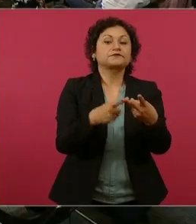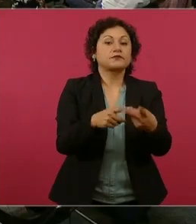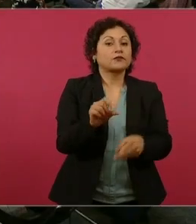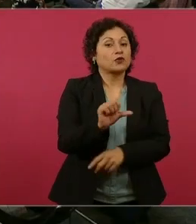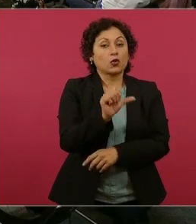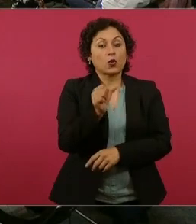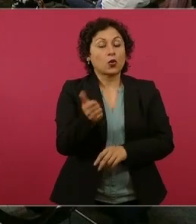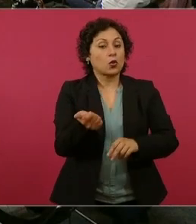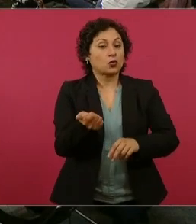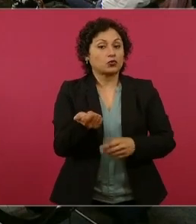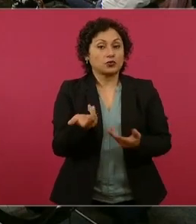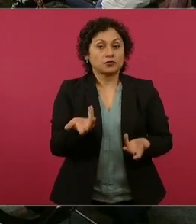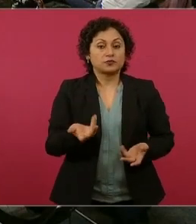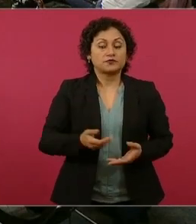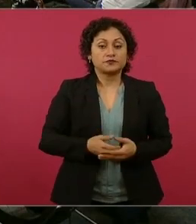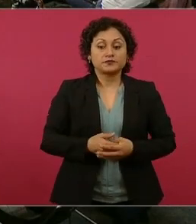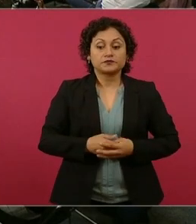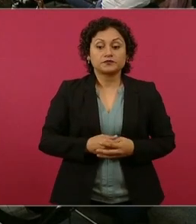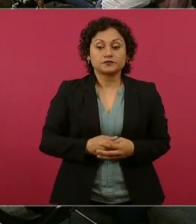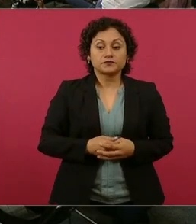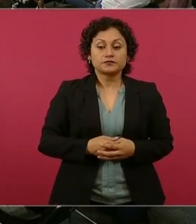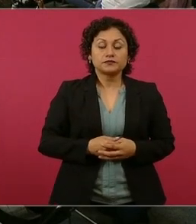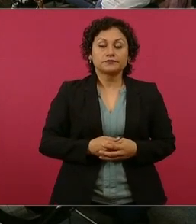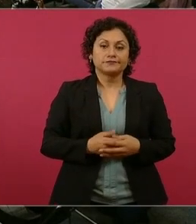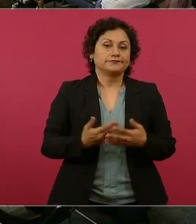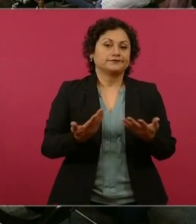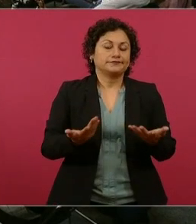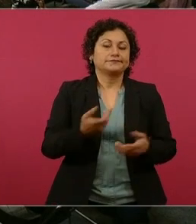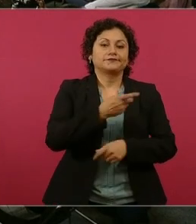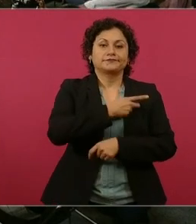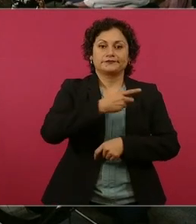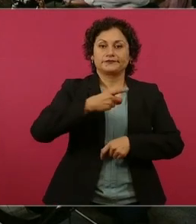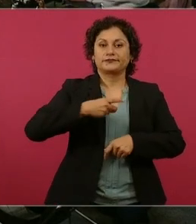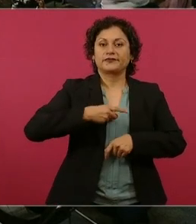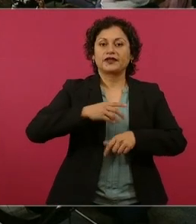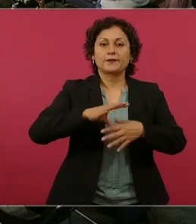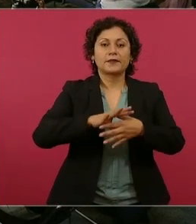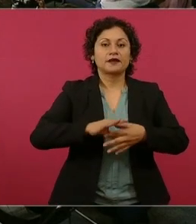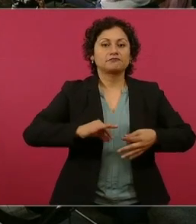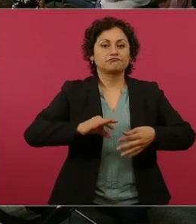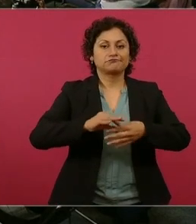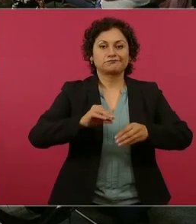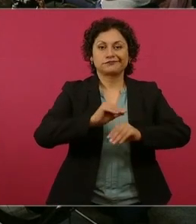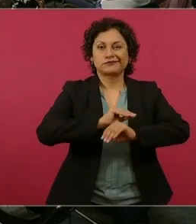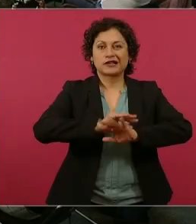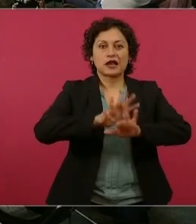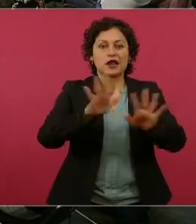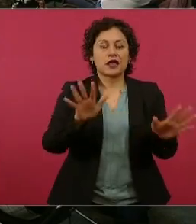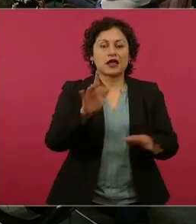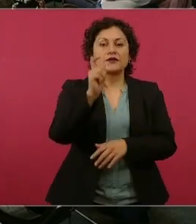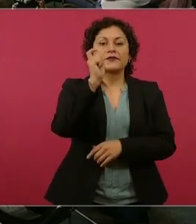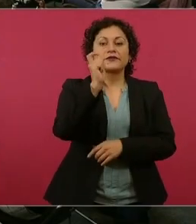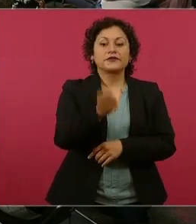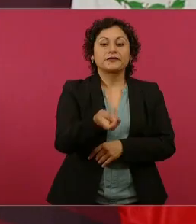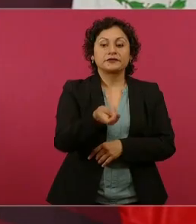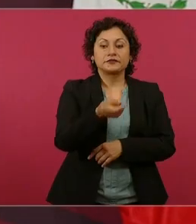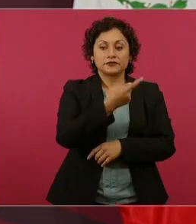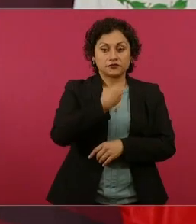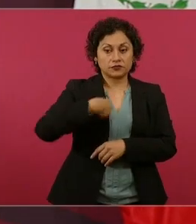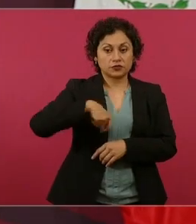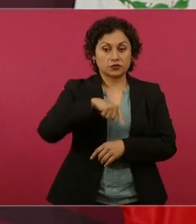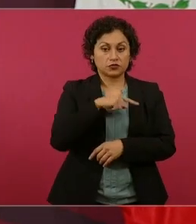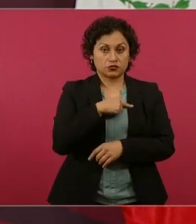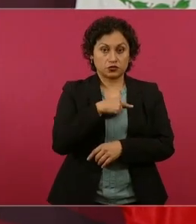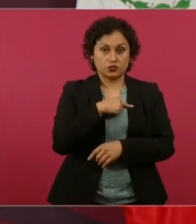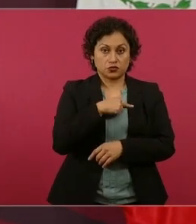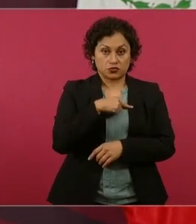es que quede claro que nosotros no